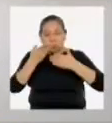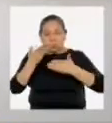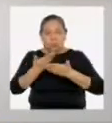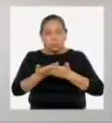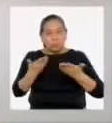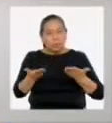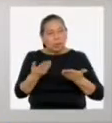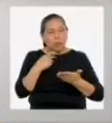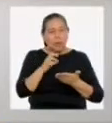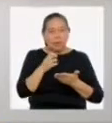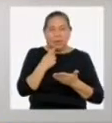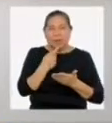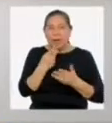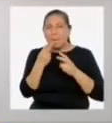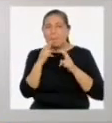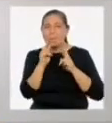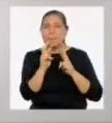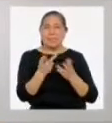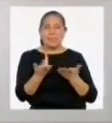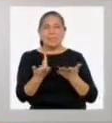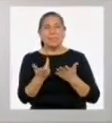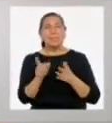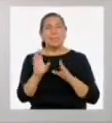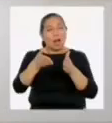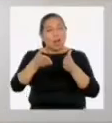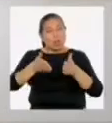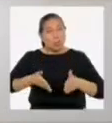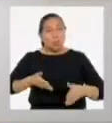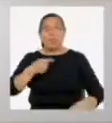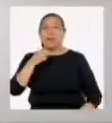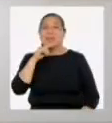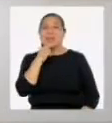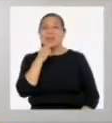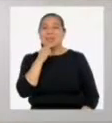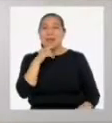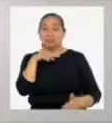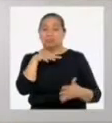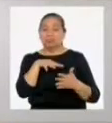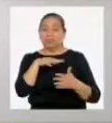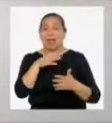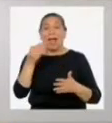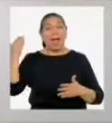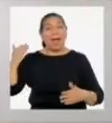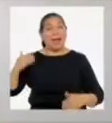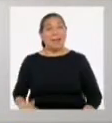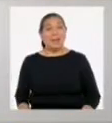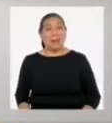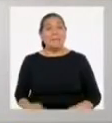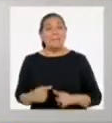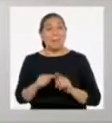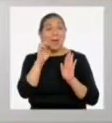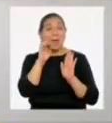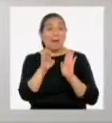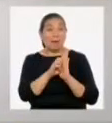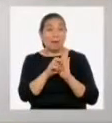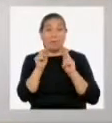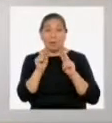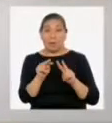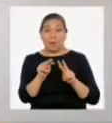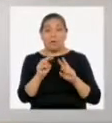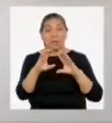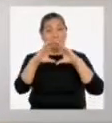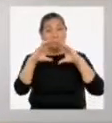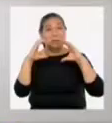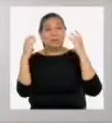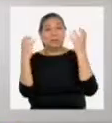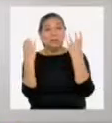analizar los objetos que han sido descubiertos en las tumbas de las mujeres estudiadas. Veamos, por ejemplo, el